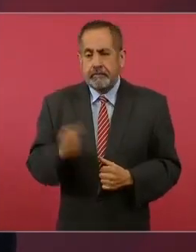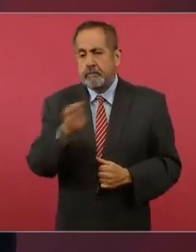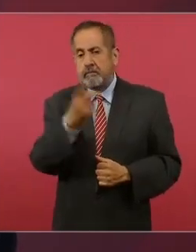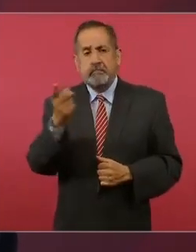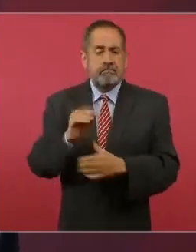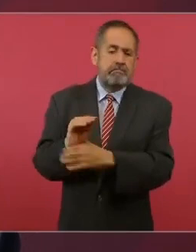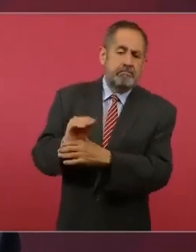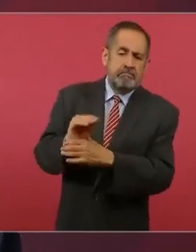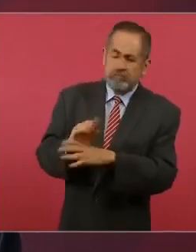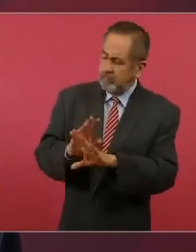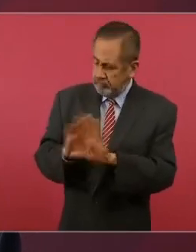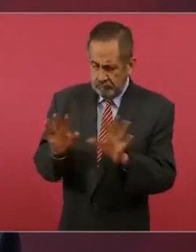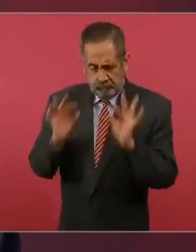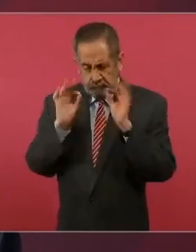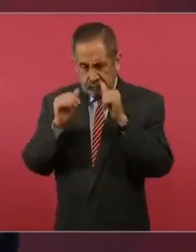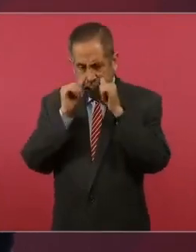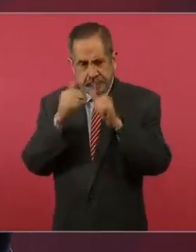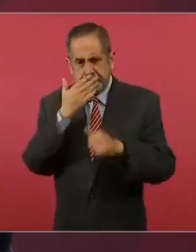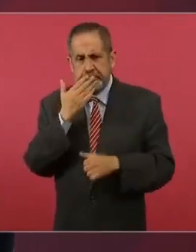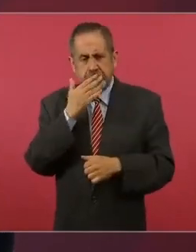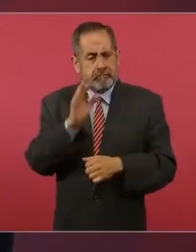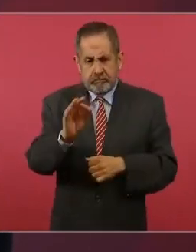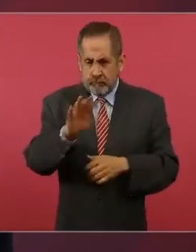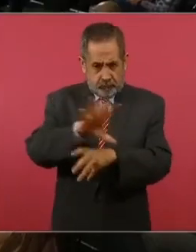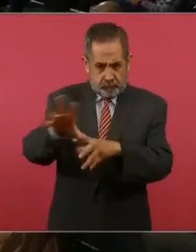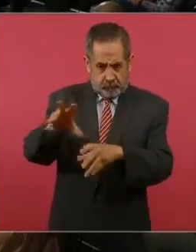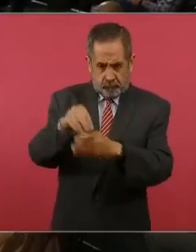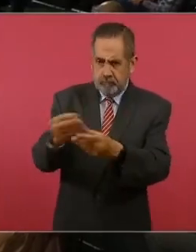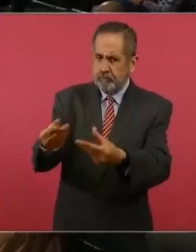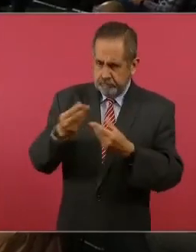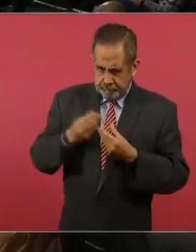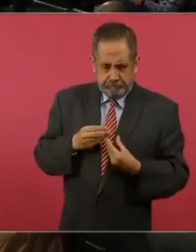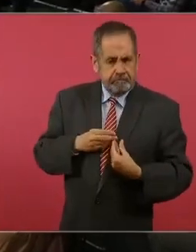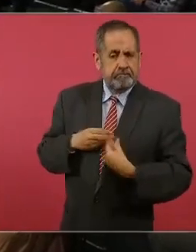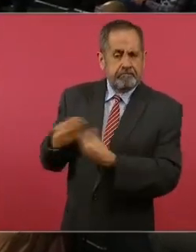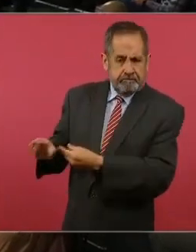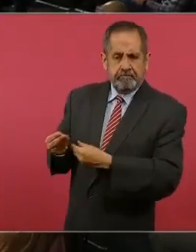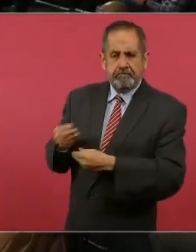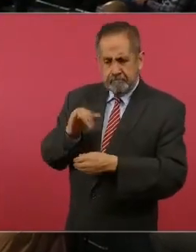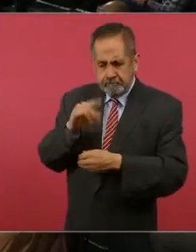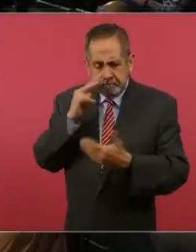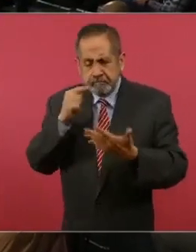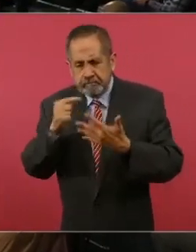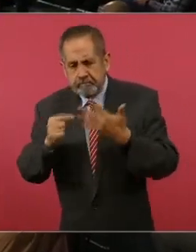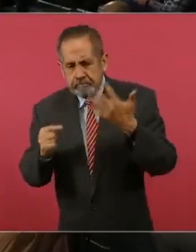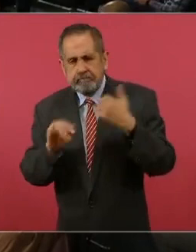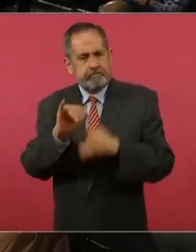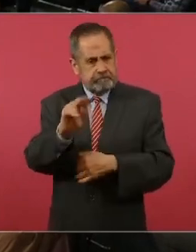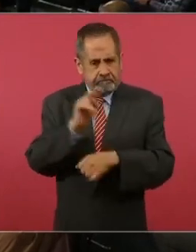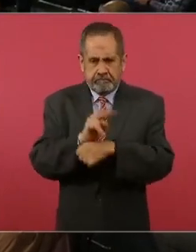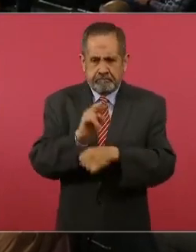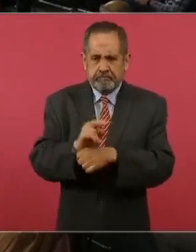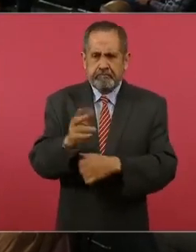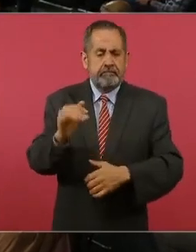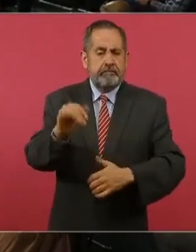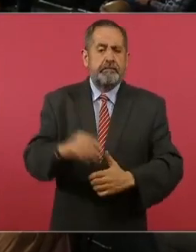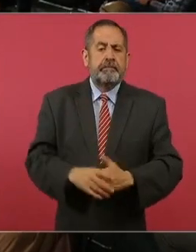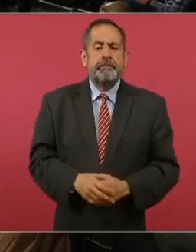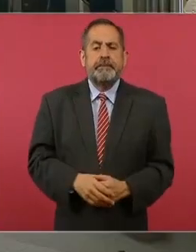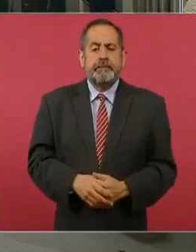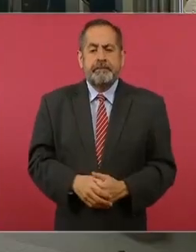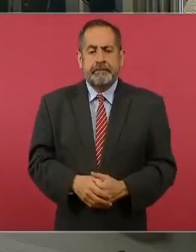tomados en cuenta. Entonces déjanos todos y lo vamos a ir viendo, ¿sí? Vamos